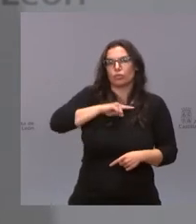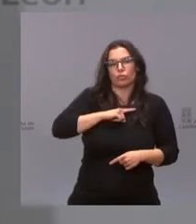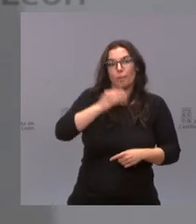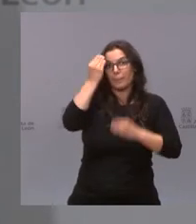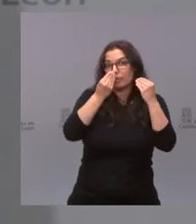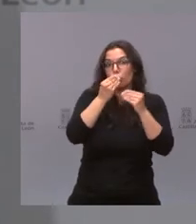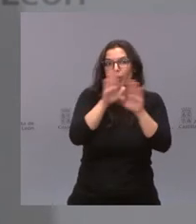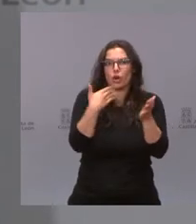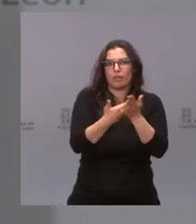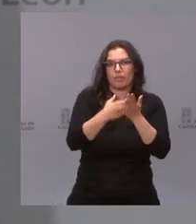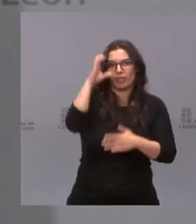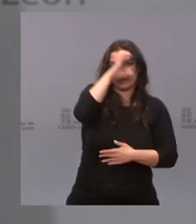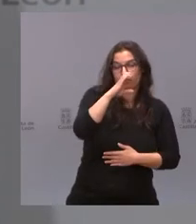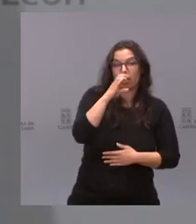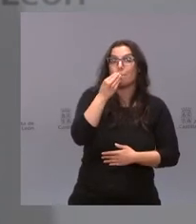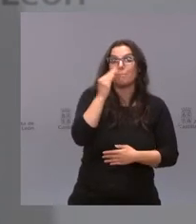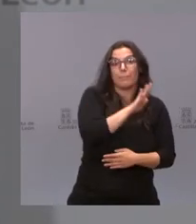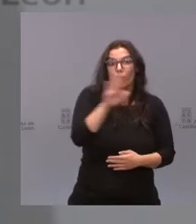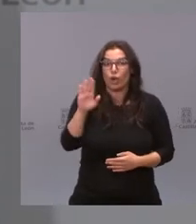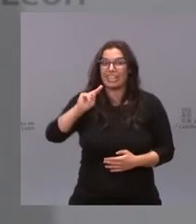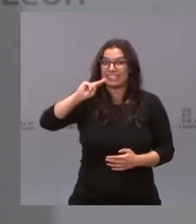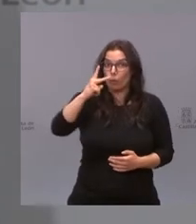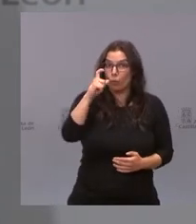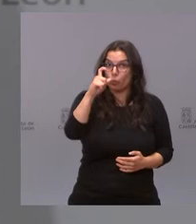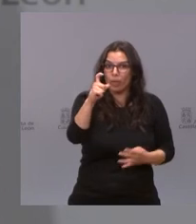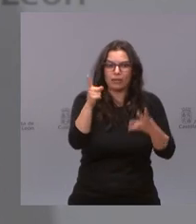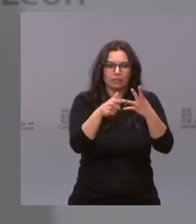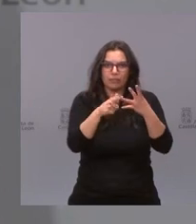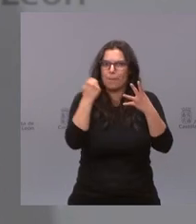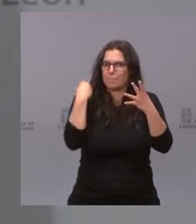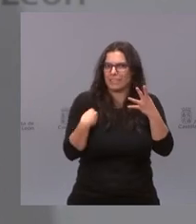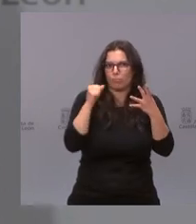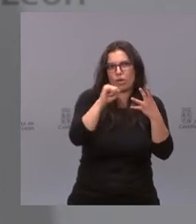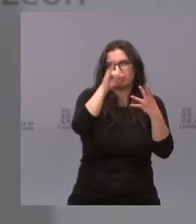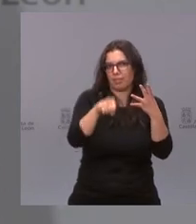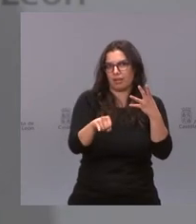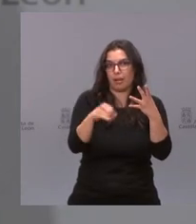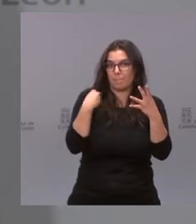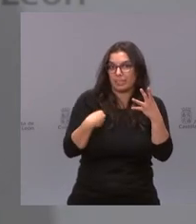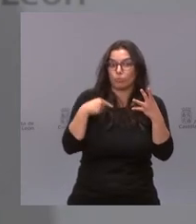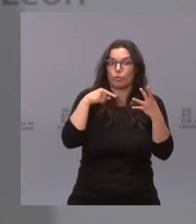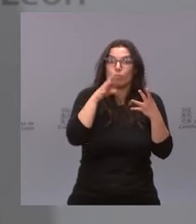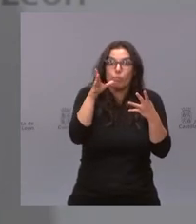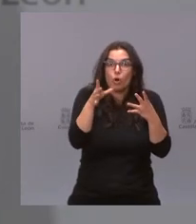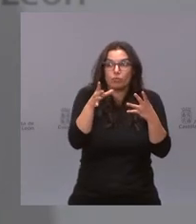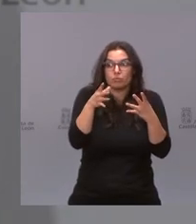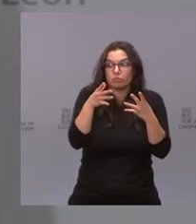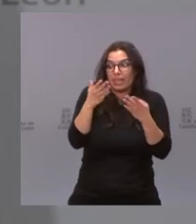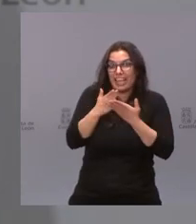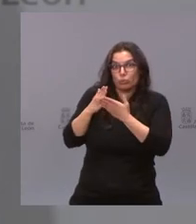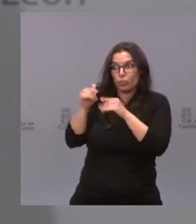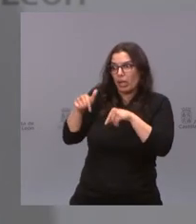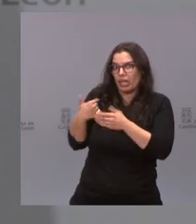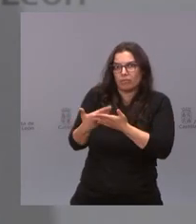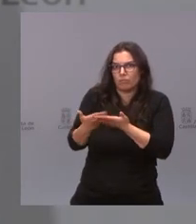en este momento, que es que la segunda dosis sea la misma que pusimos la primera. ¿Por qué? Porque no hay evidencia, porque el estudio no ha demostrado